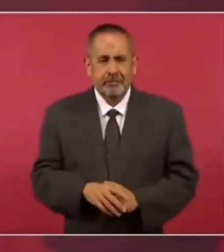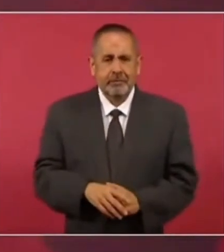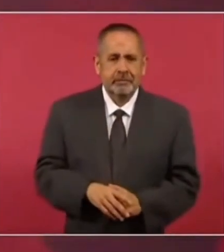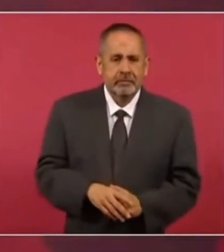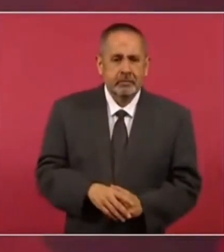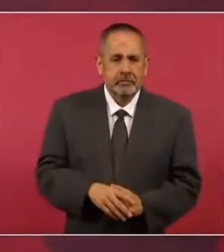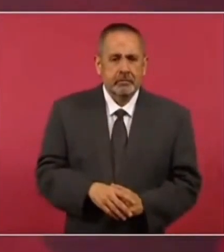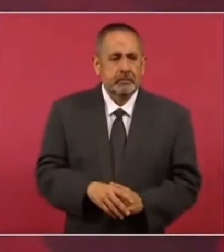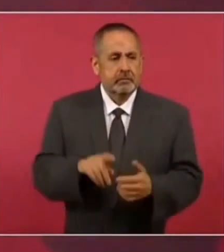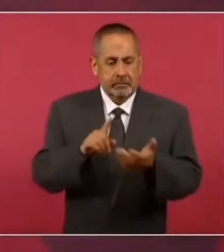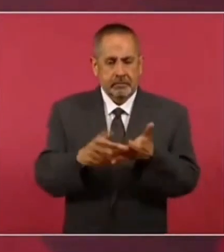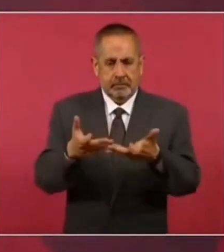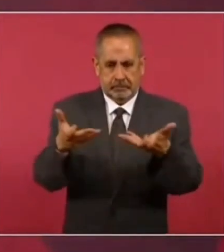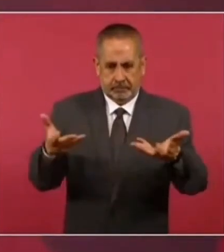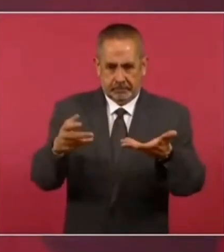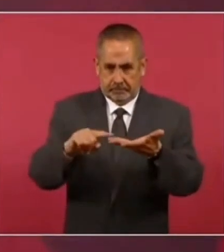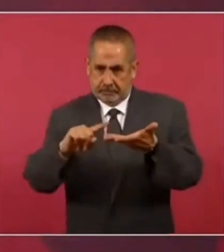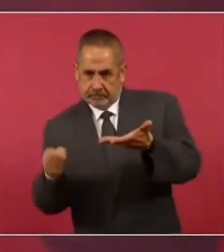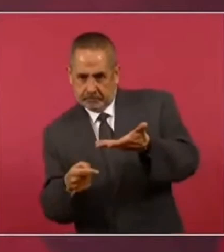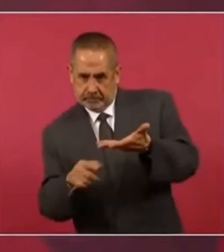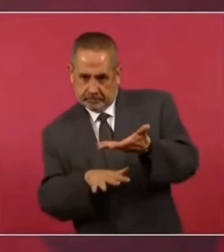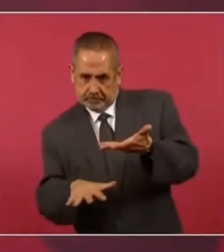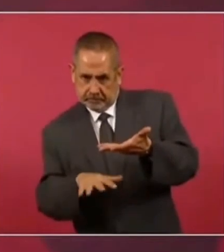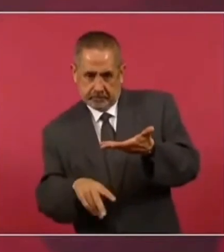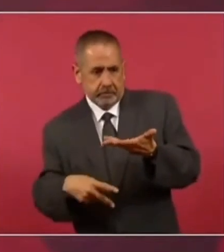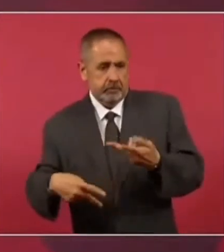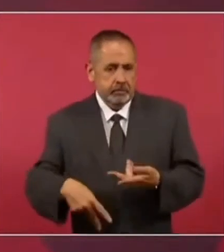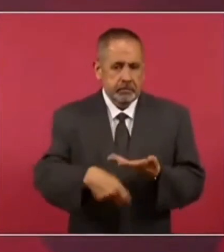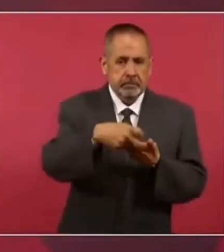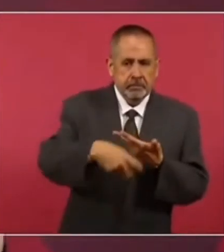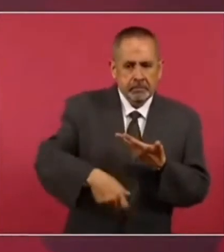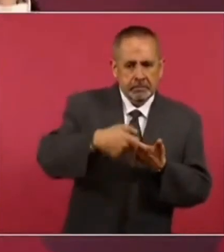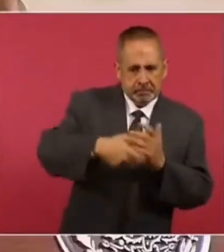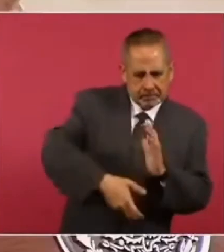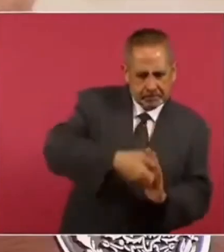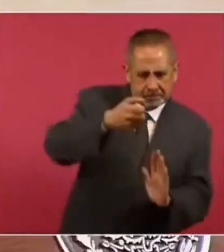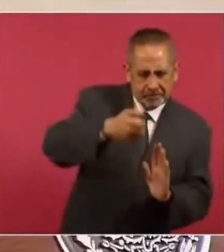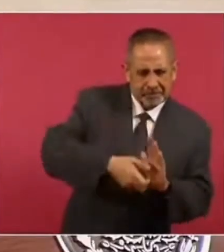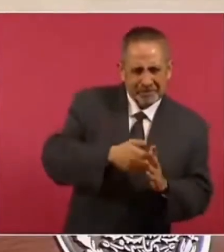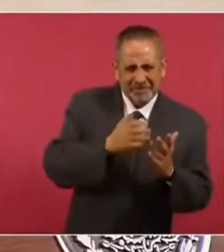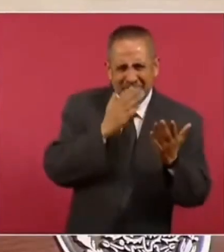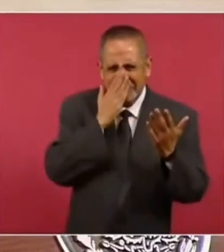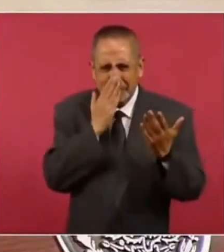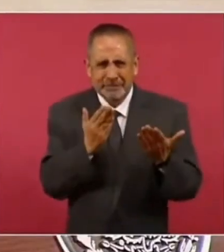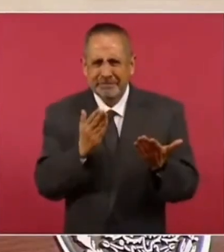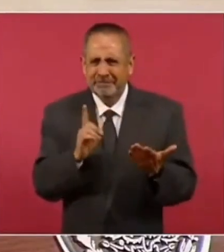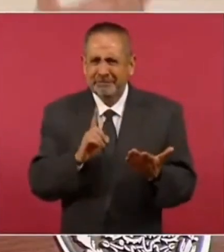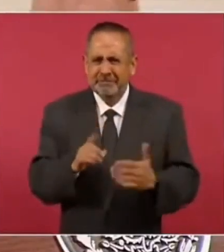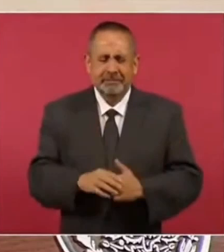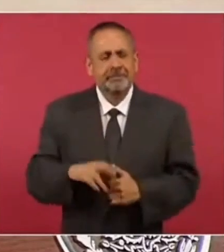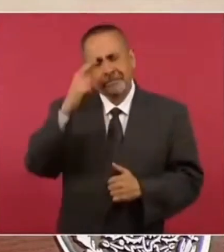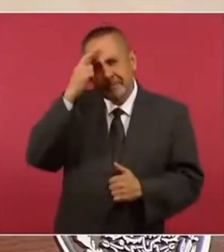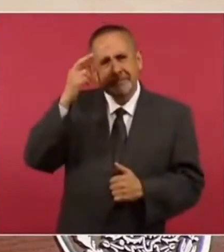propiedad del subsuelo para la explotación minera, porque hubo un exceso,